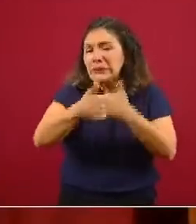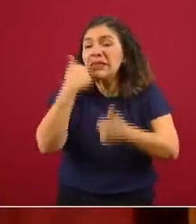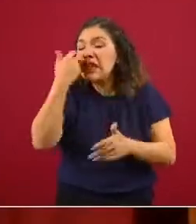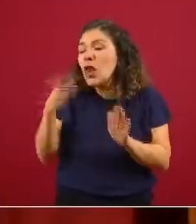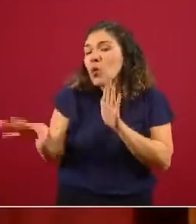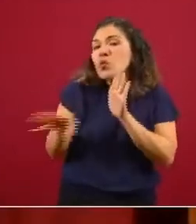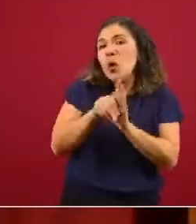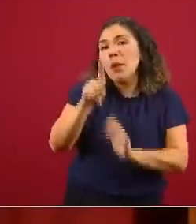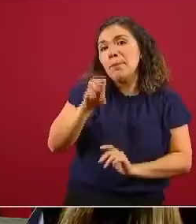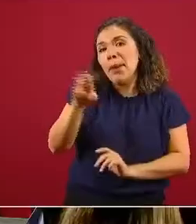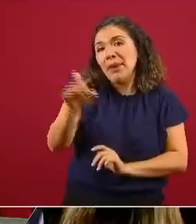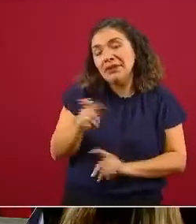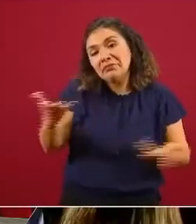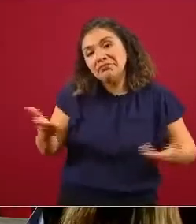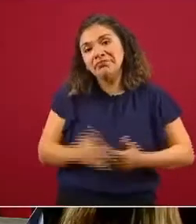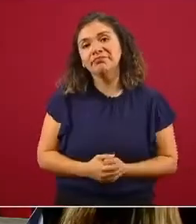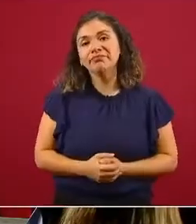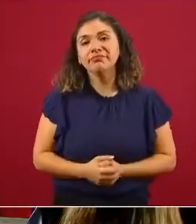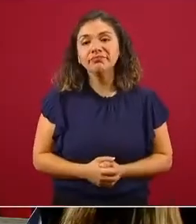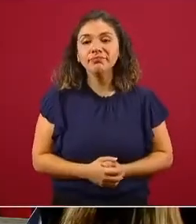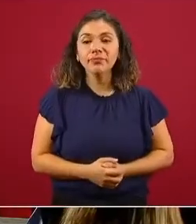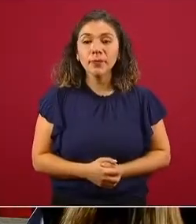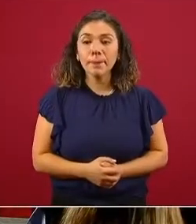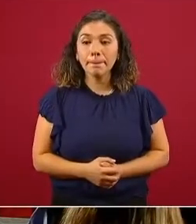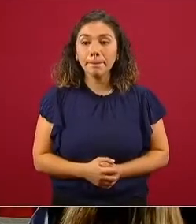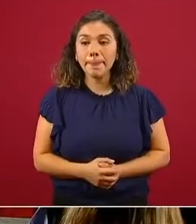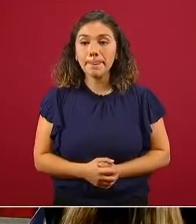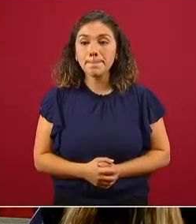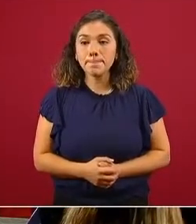el protocolo que tenemos nosotros. La que sigue, por favor.